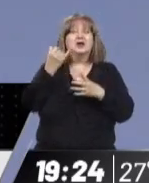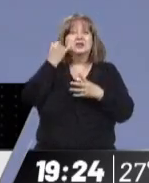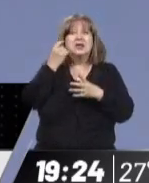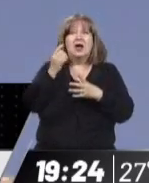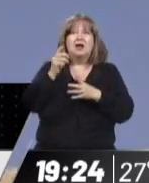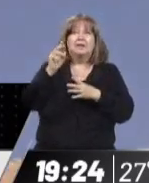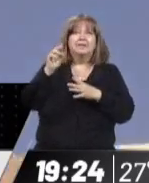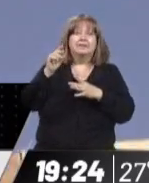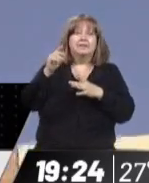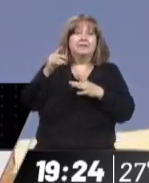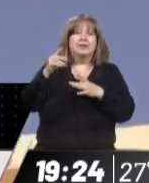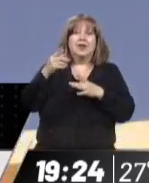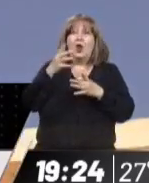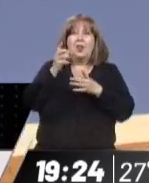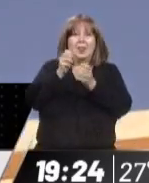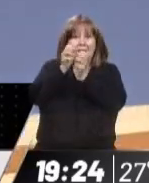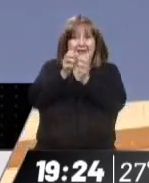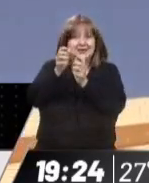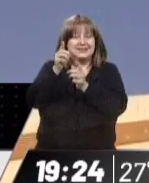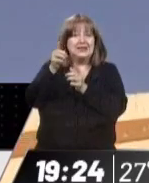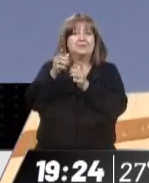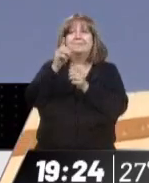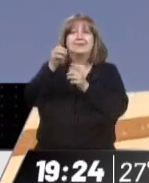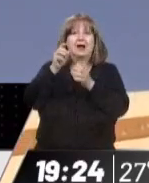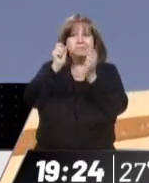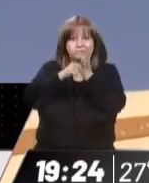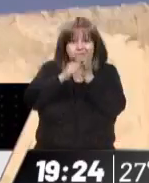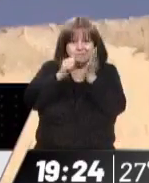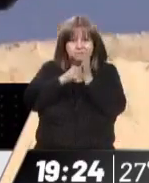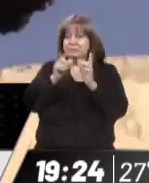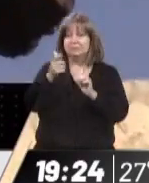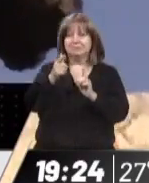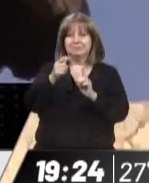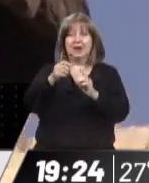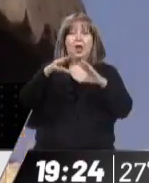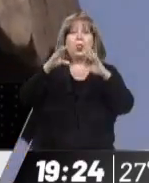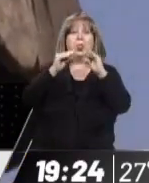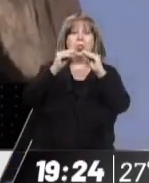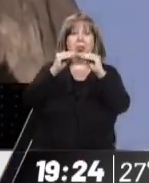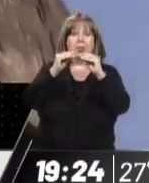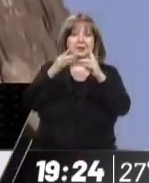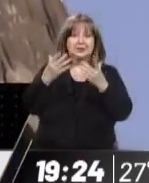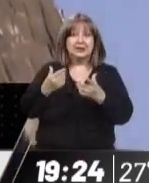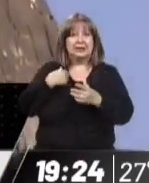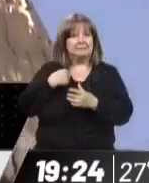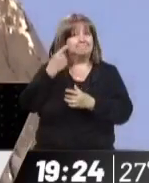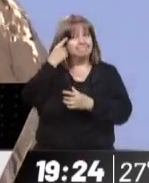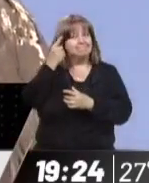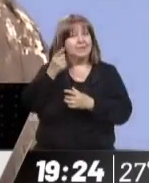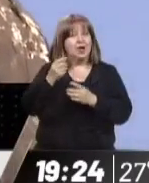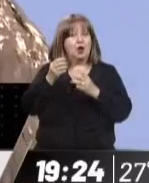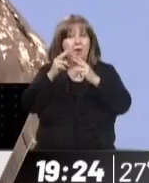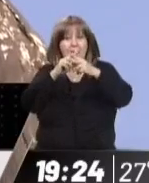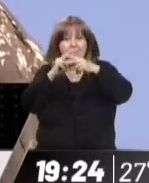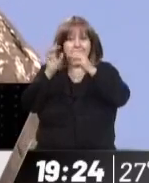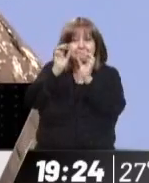está fabricado o elaborado para estar en el lugar que está, con lo cual vamos a tener que trabajar mucho desde el punto de vista de la ingeniería y